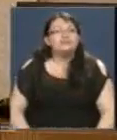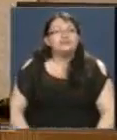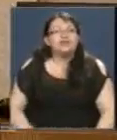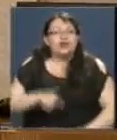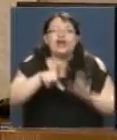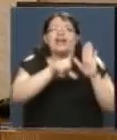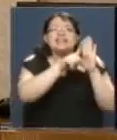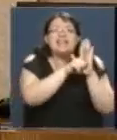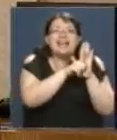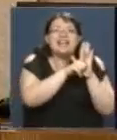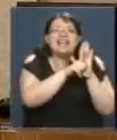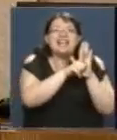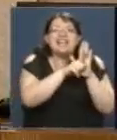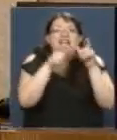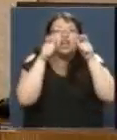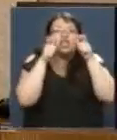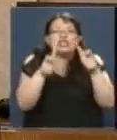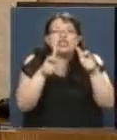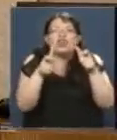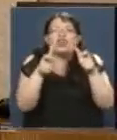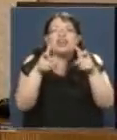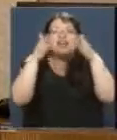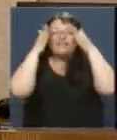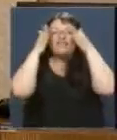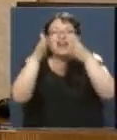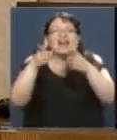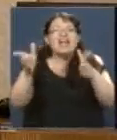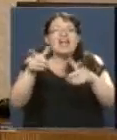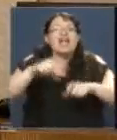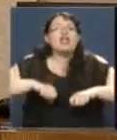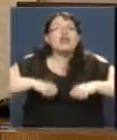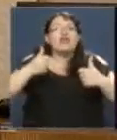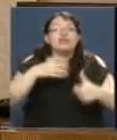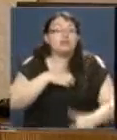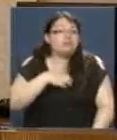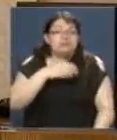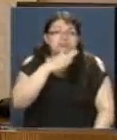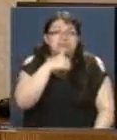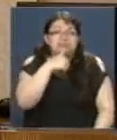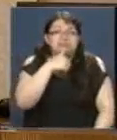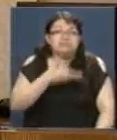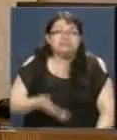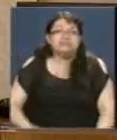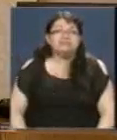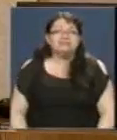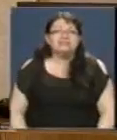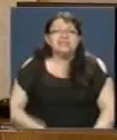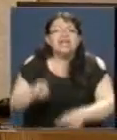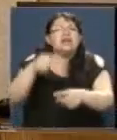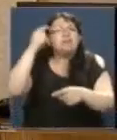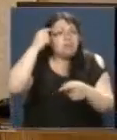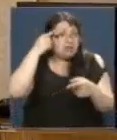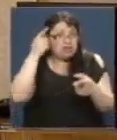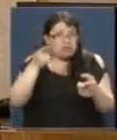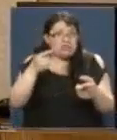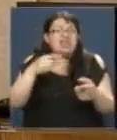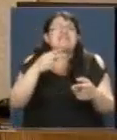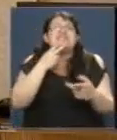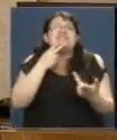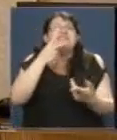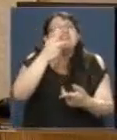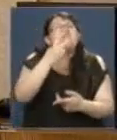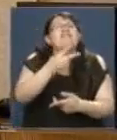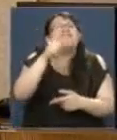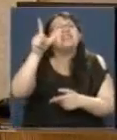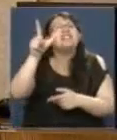ley restrictiva va directamente a los jóvenes que ya no tienen miedo. Piensan que van a vivir 27 años, como decía la